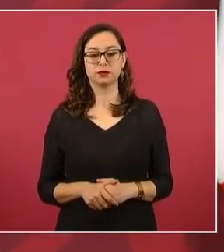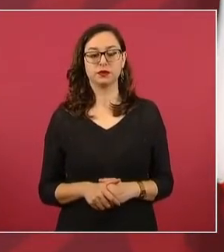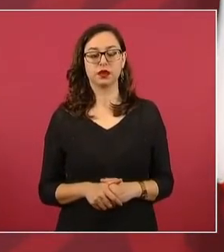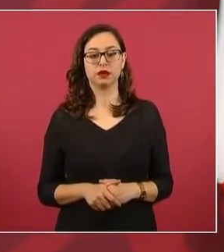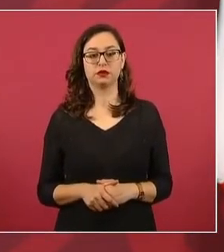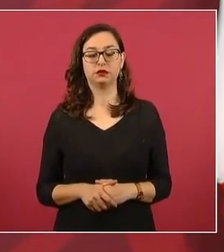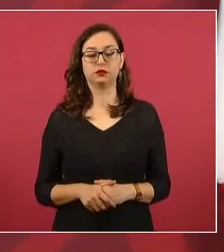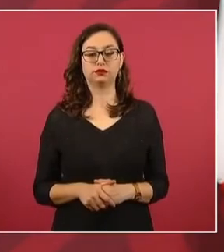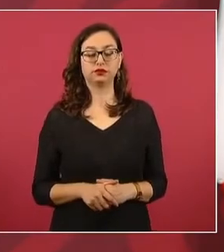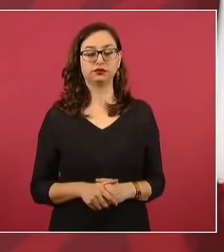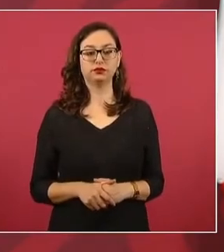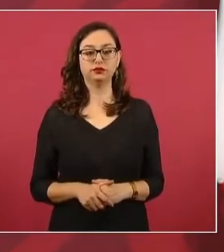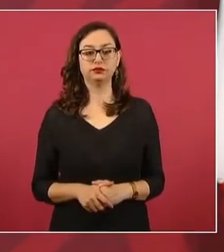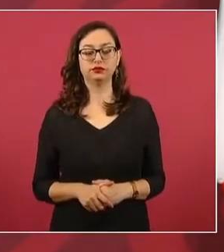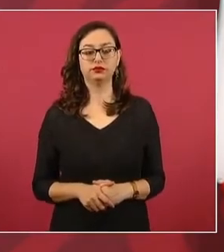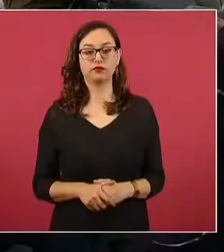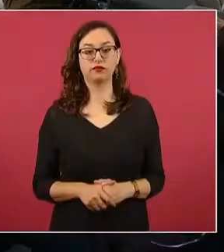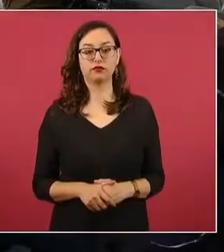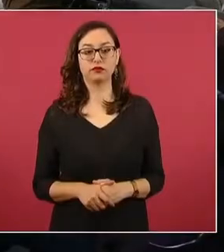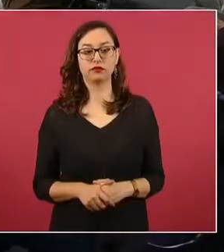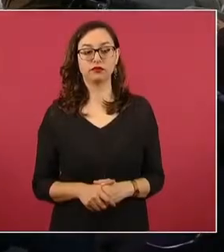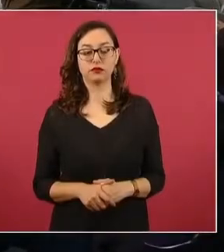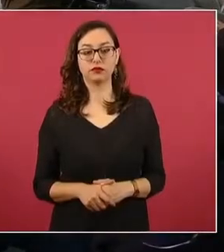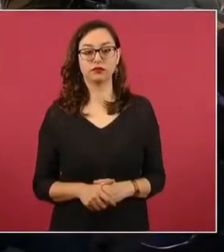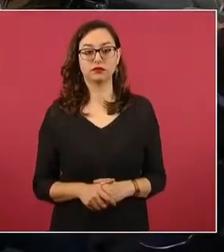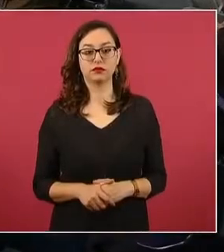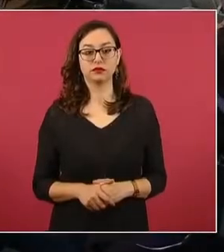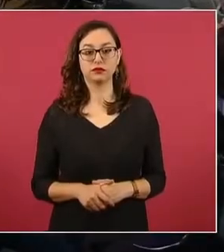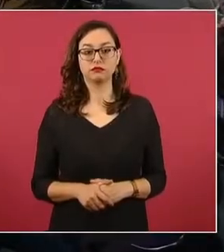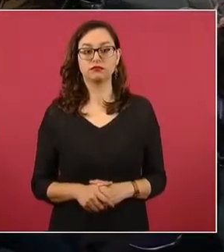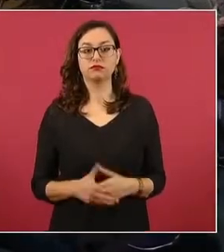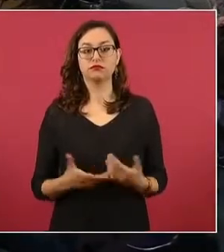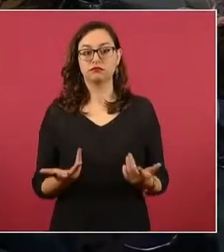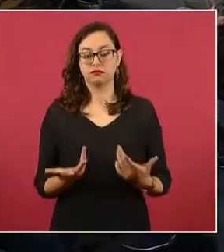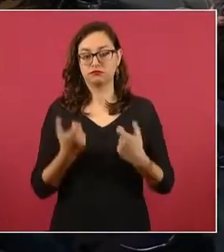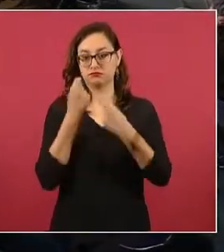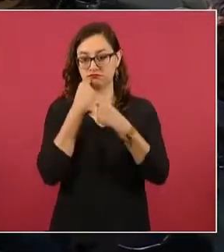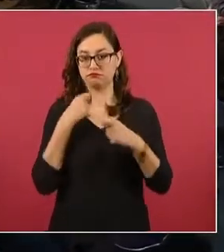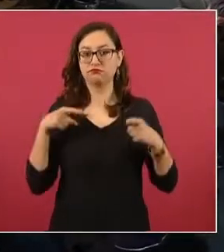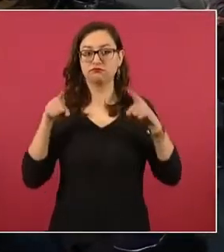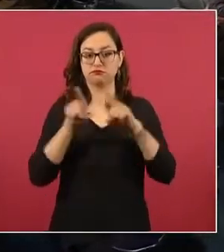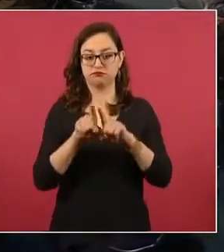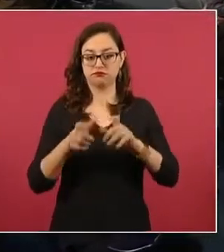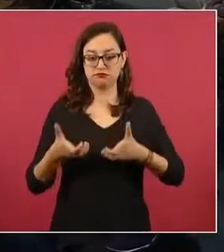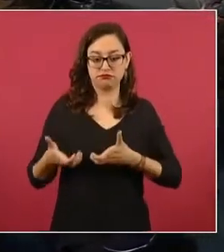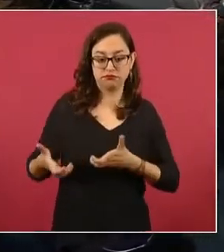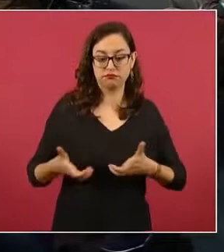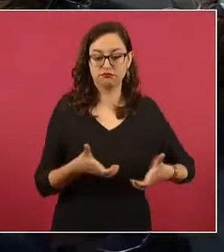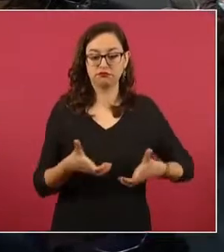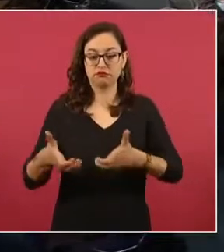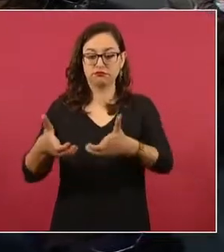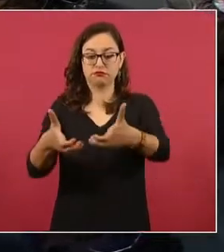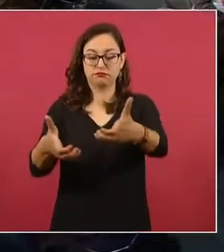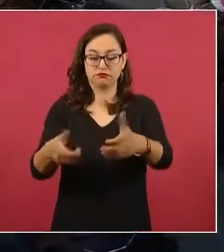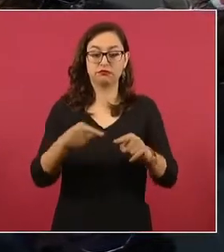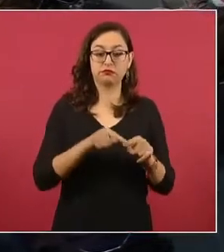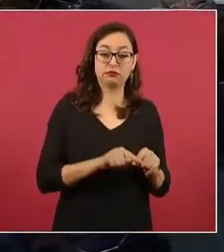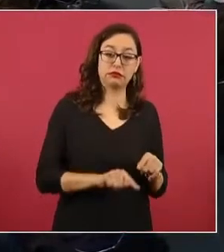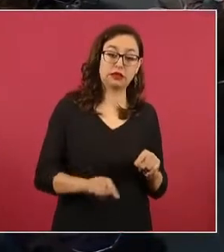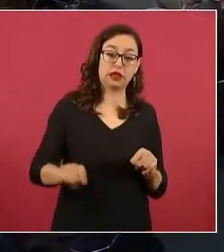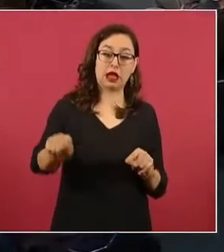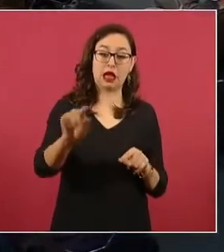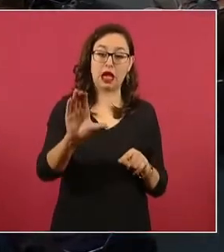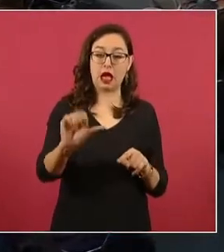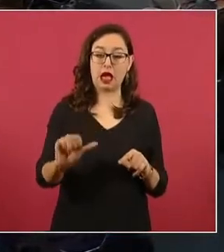la carretera de El Istmo hacia Cayucan.